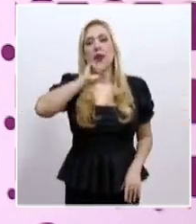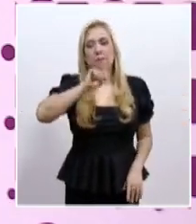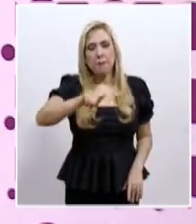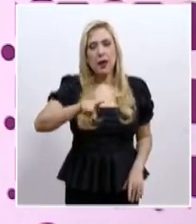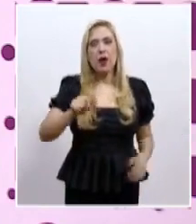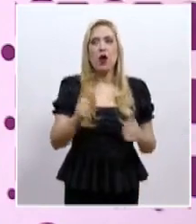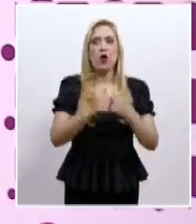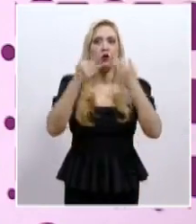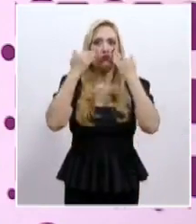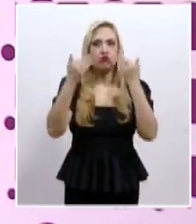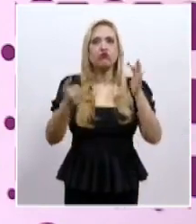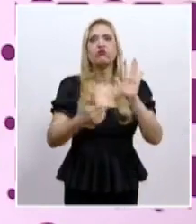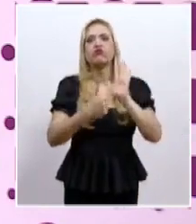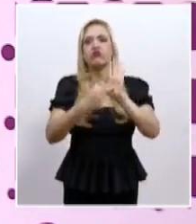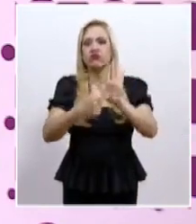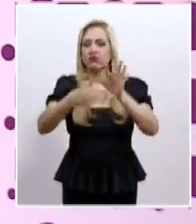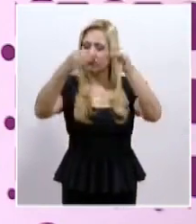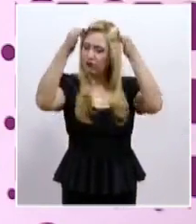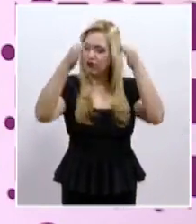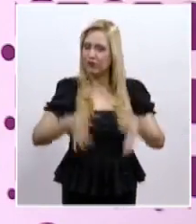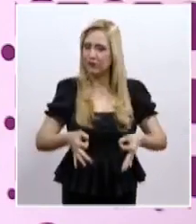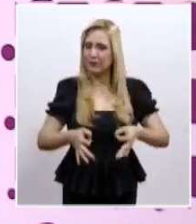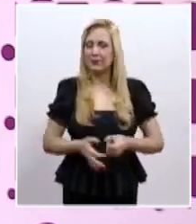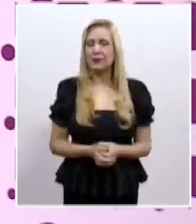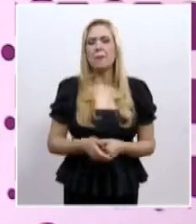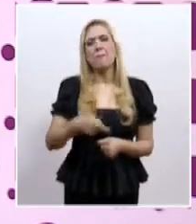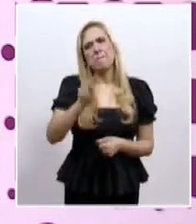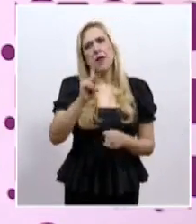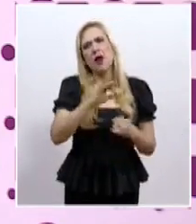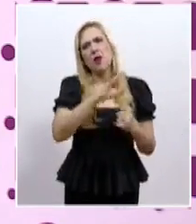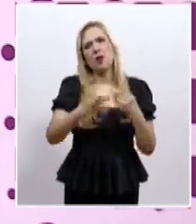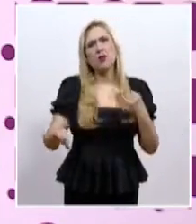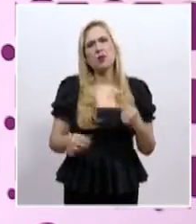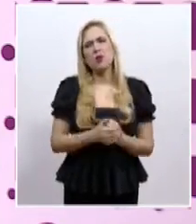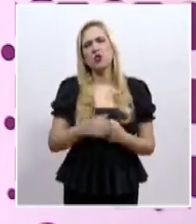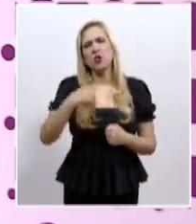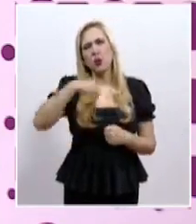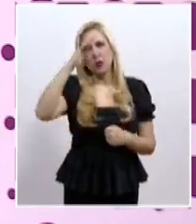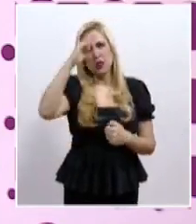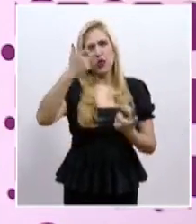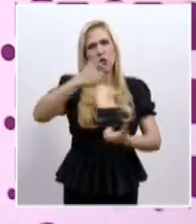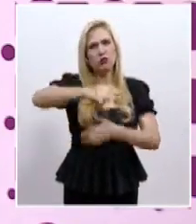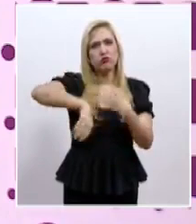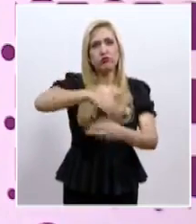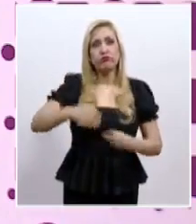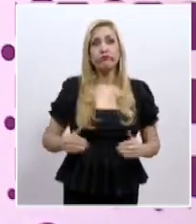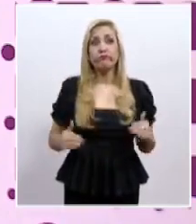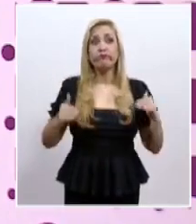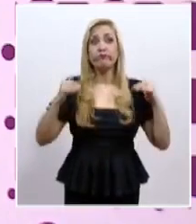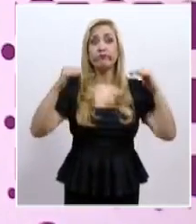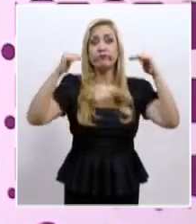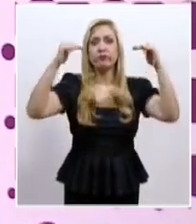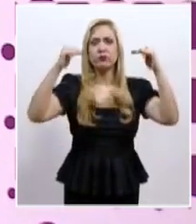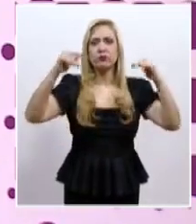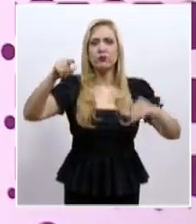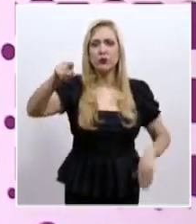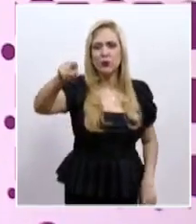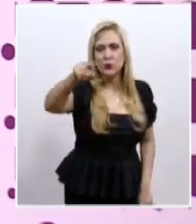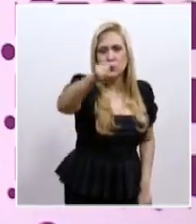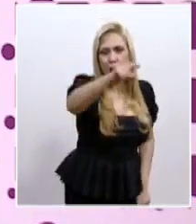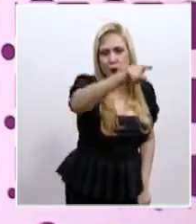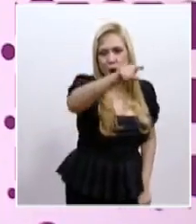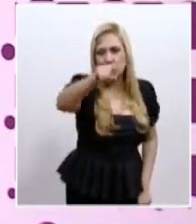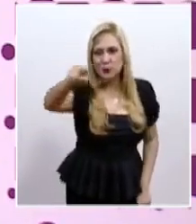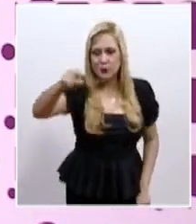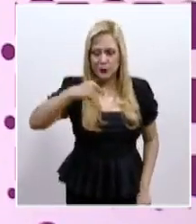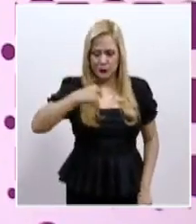manera transparente y eficiente. Pero finalmente el desarrollo económico está en las manos de la población.